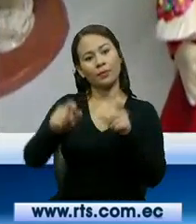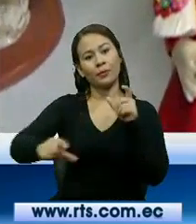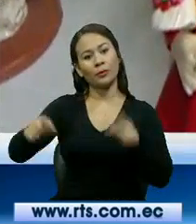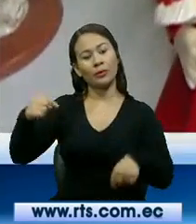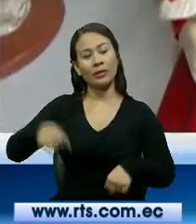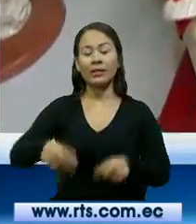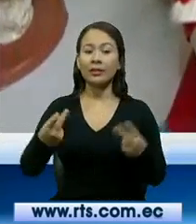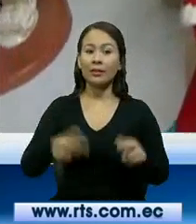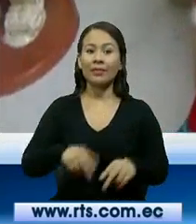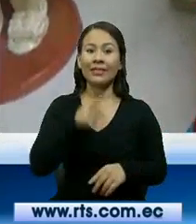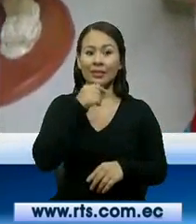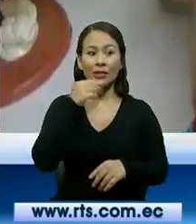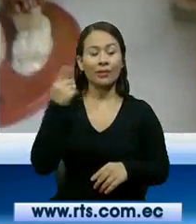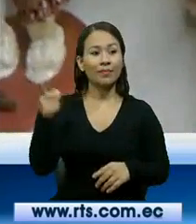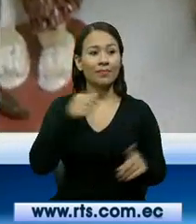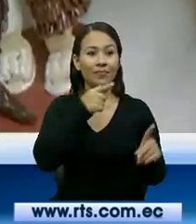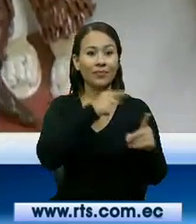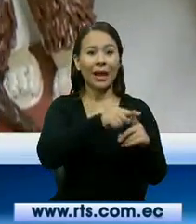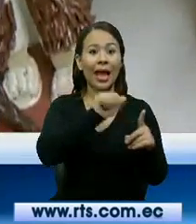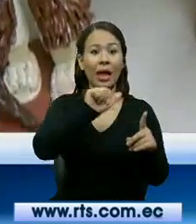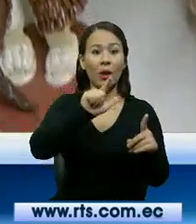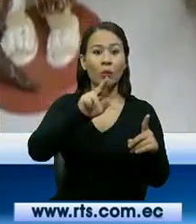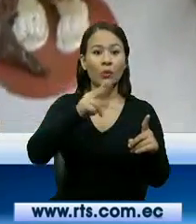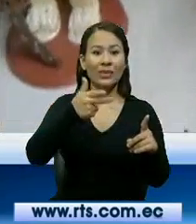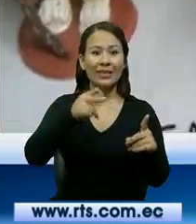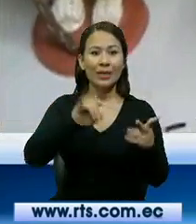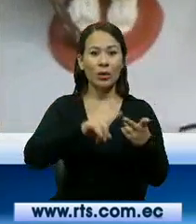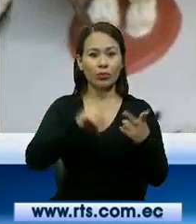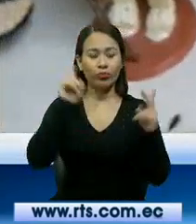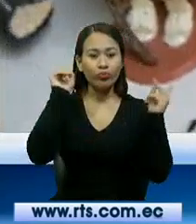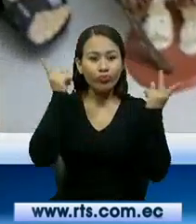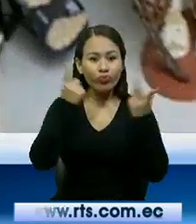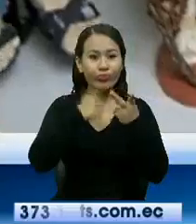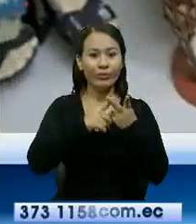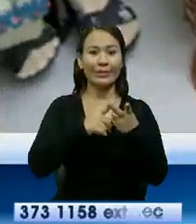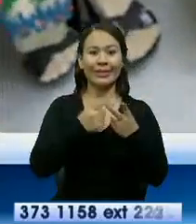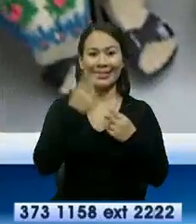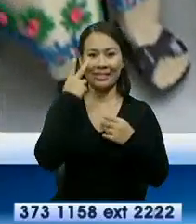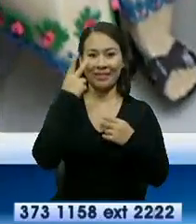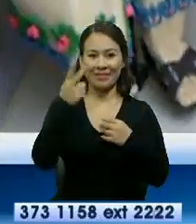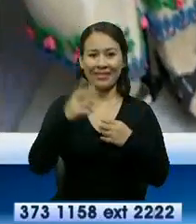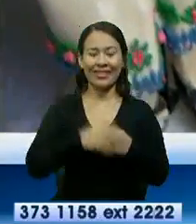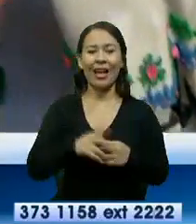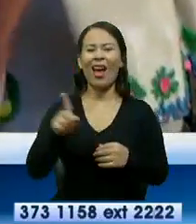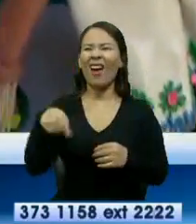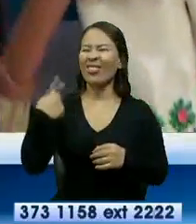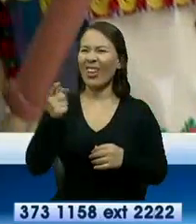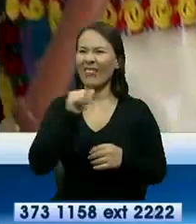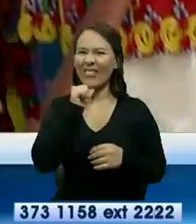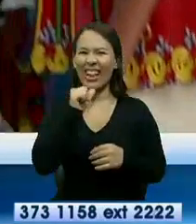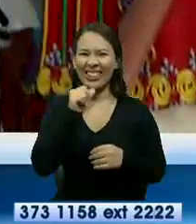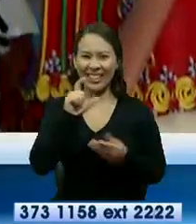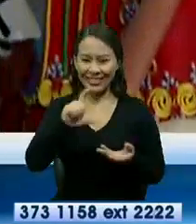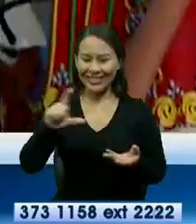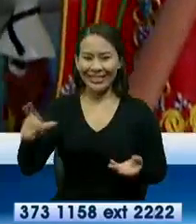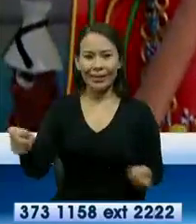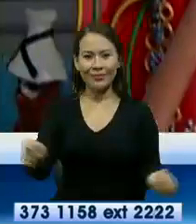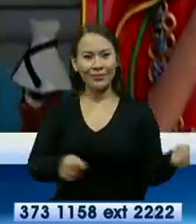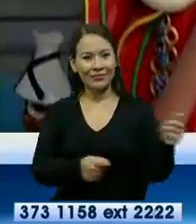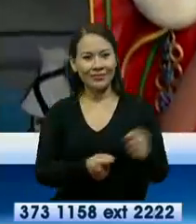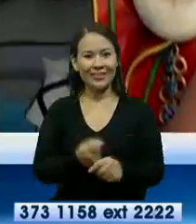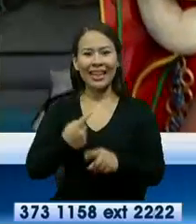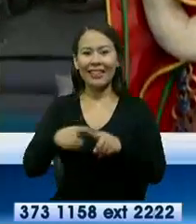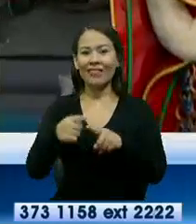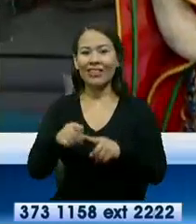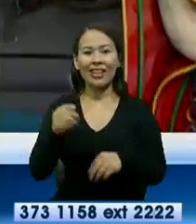los aluch chicos las las zuletas y no les hemos sacado a los a los danzantes de